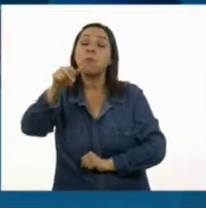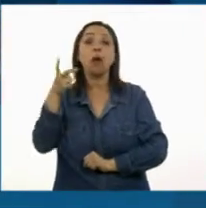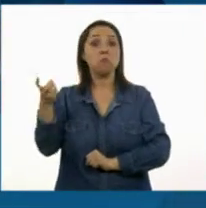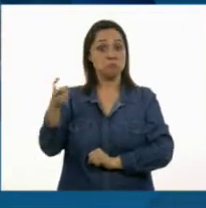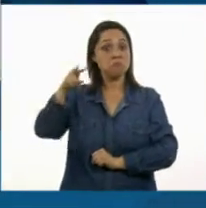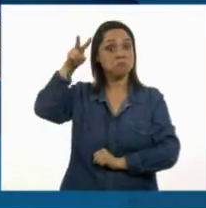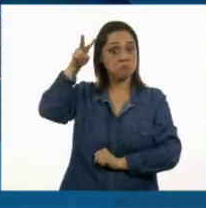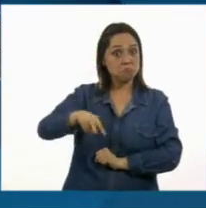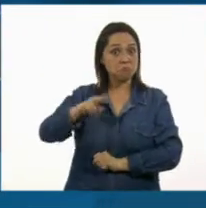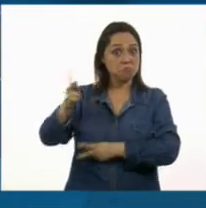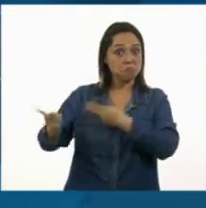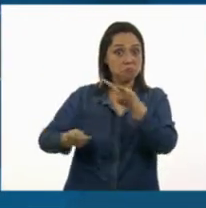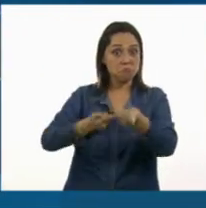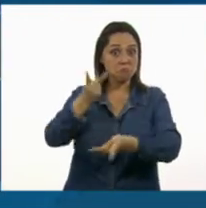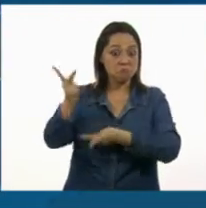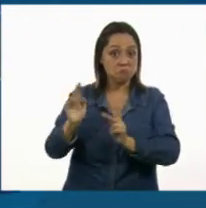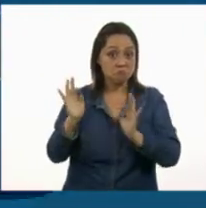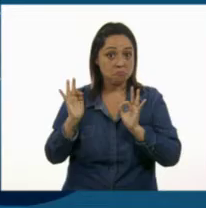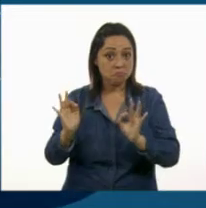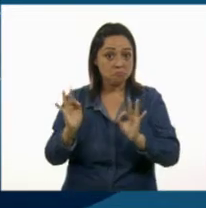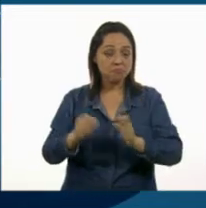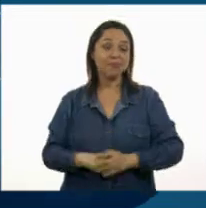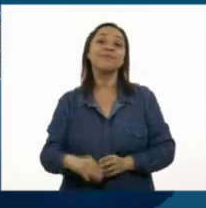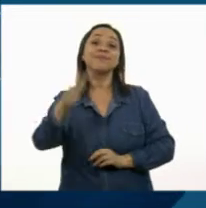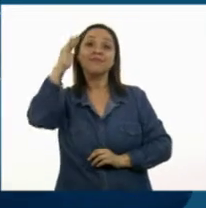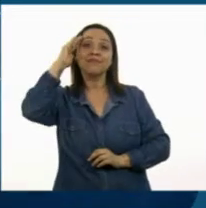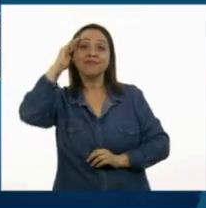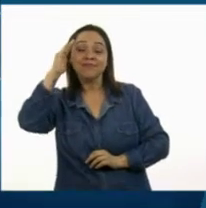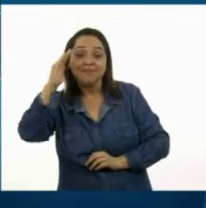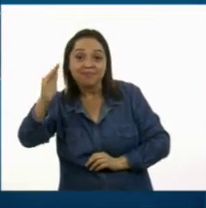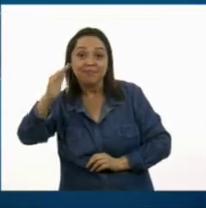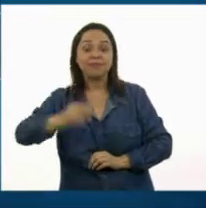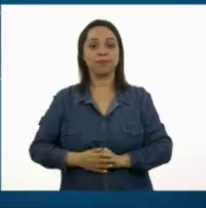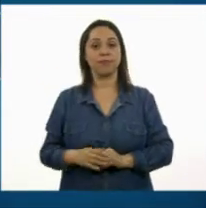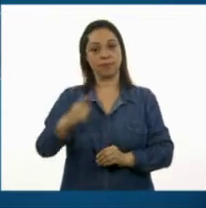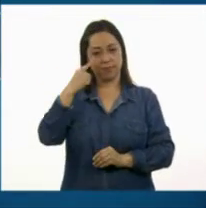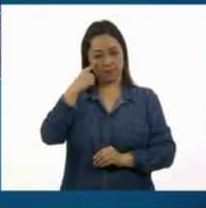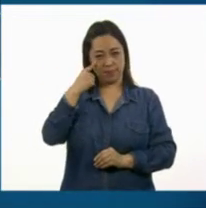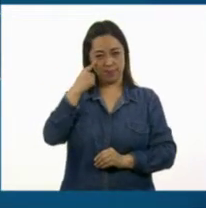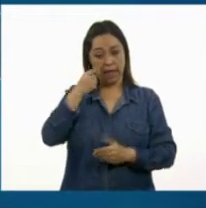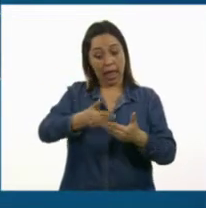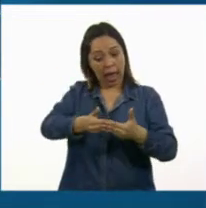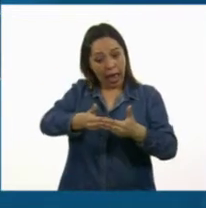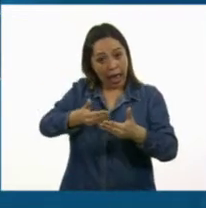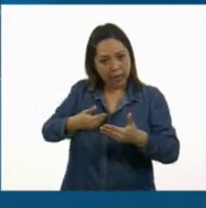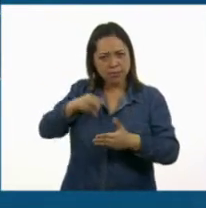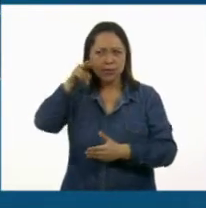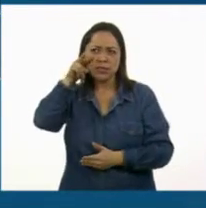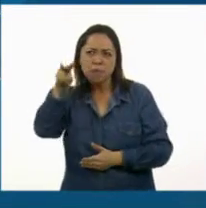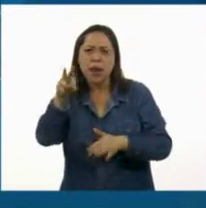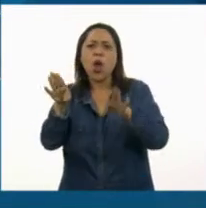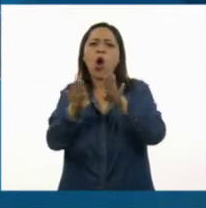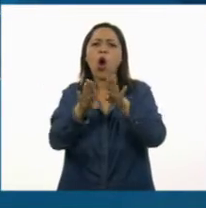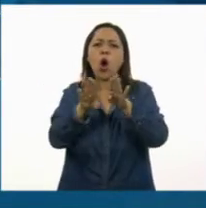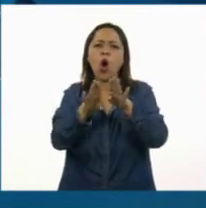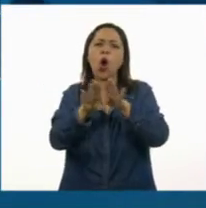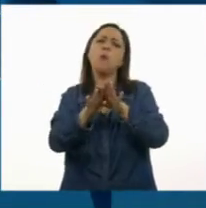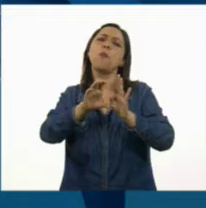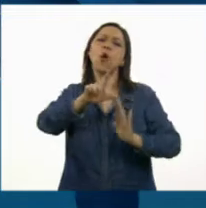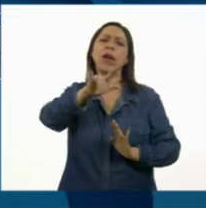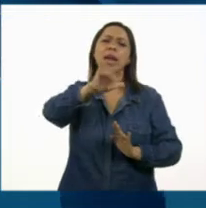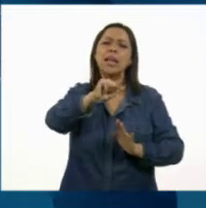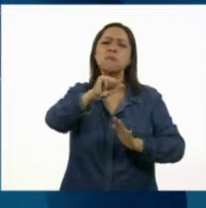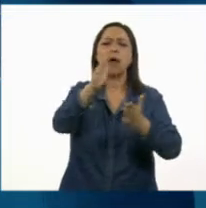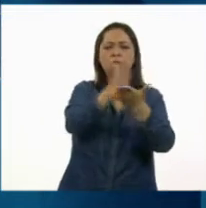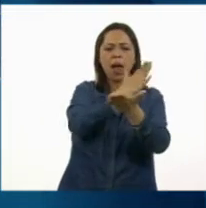Tlali. ¿Qué tal, Edmundo? Antes de responderlo, debemos conocer la clasificación climática más utilizada en